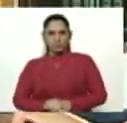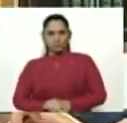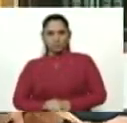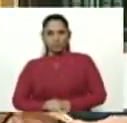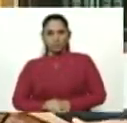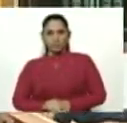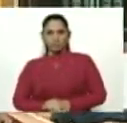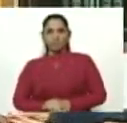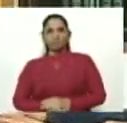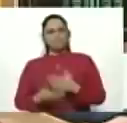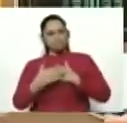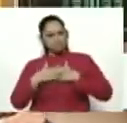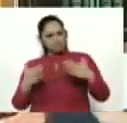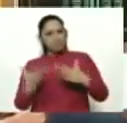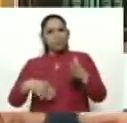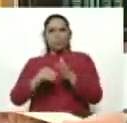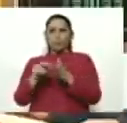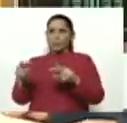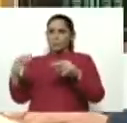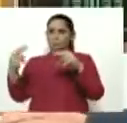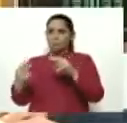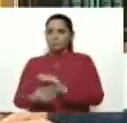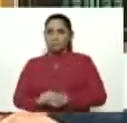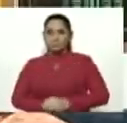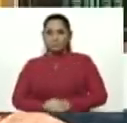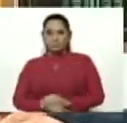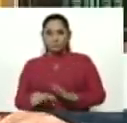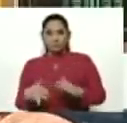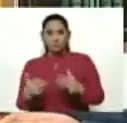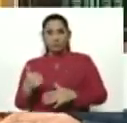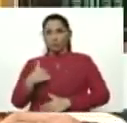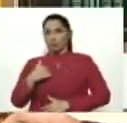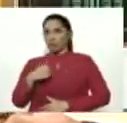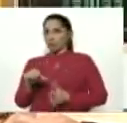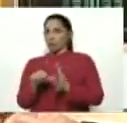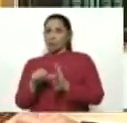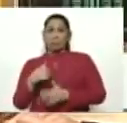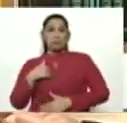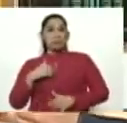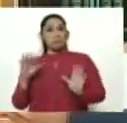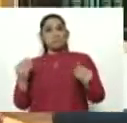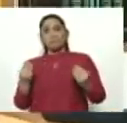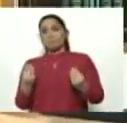Y mi disposición de volvernos a ver cuando quieran, donde quieran